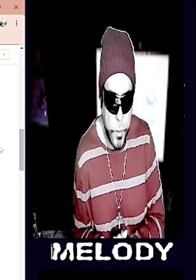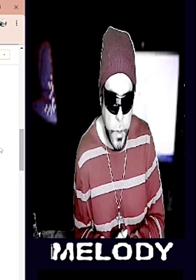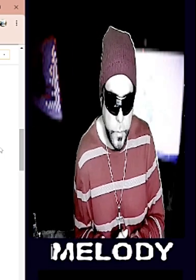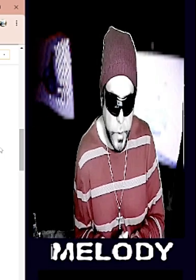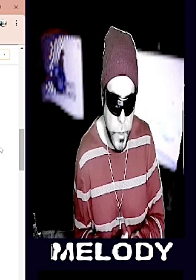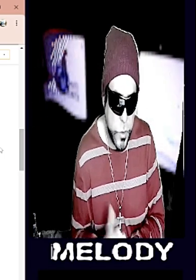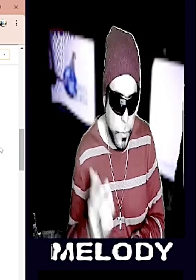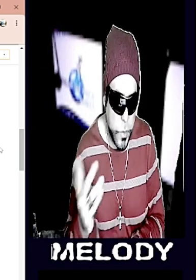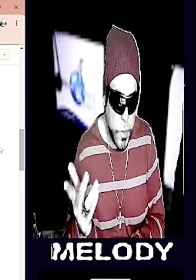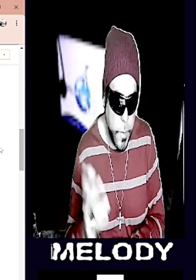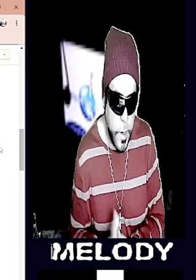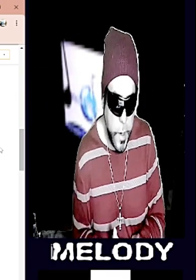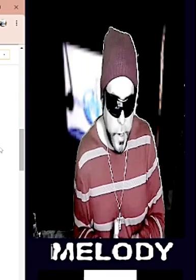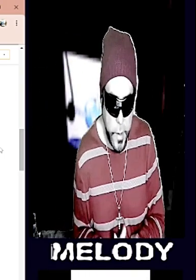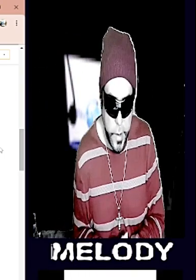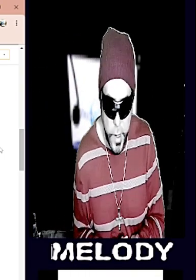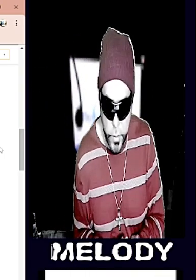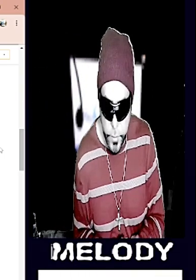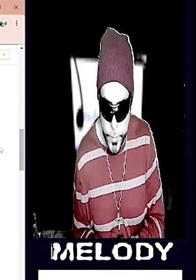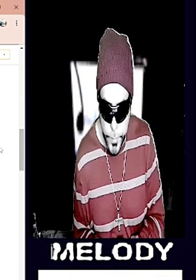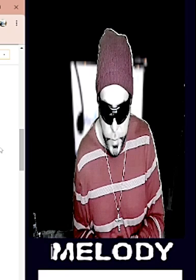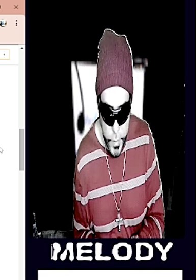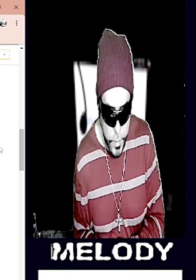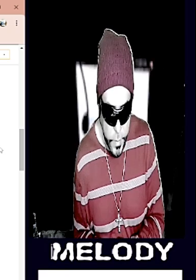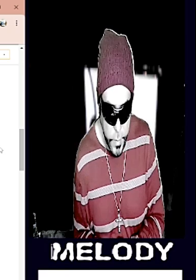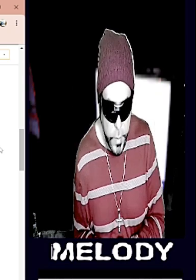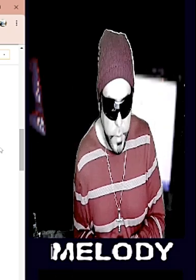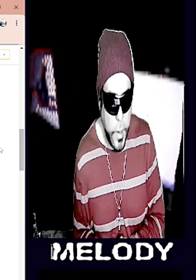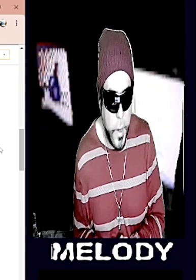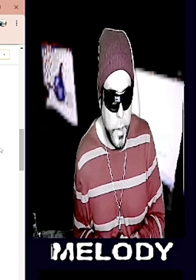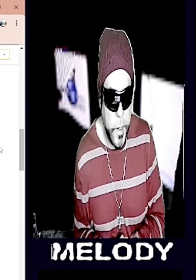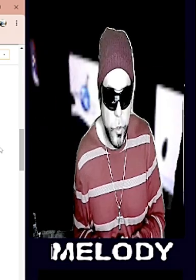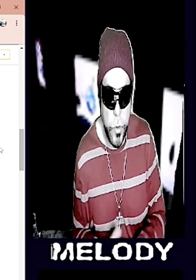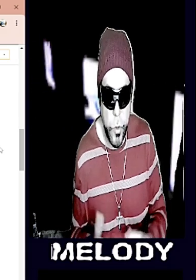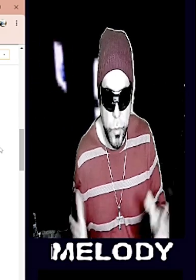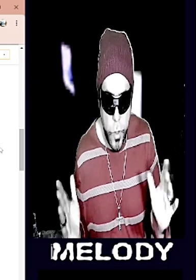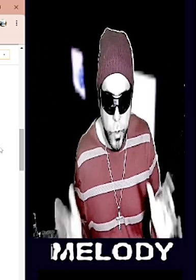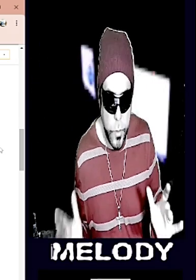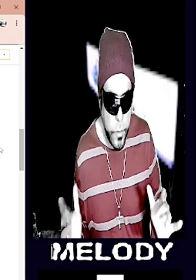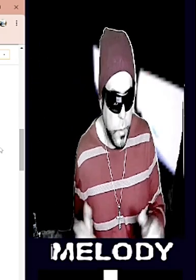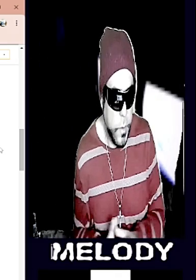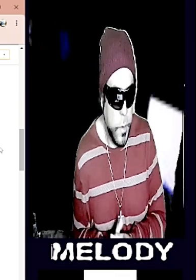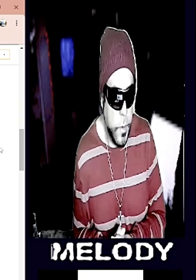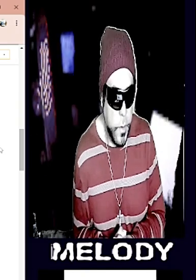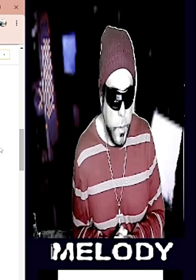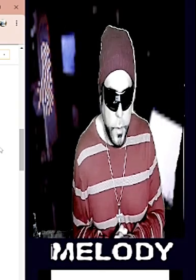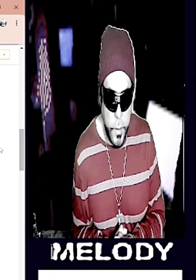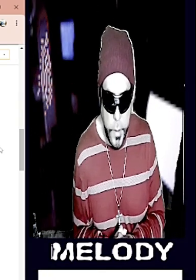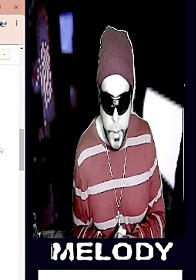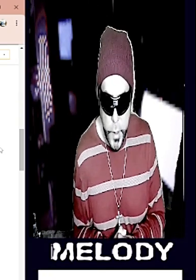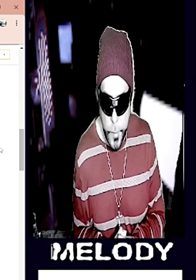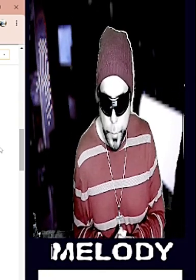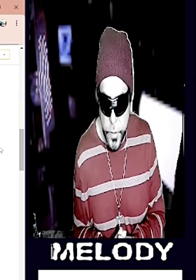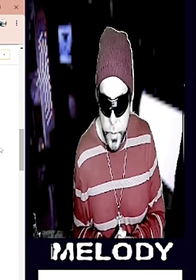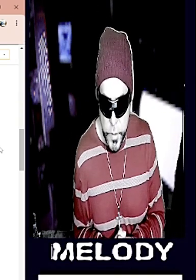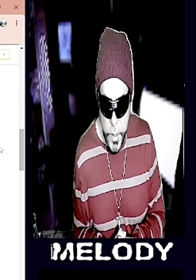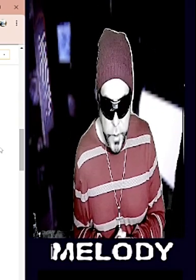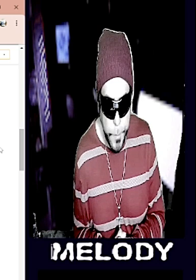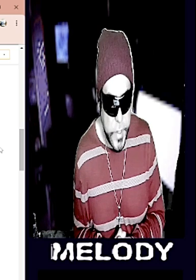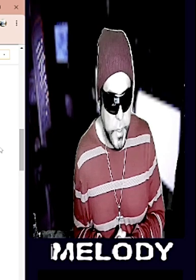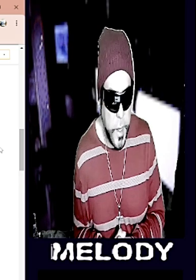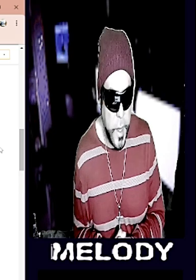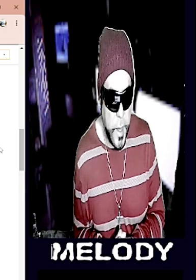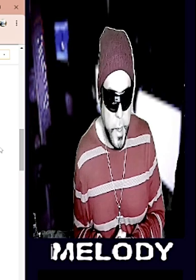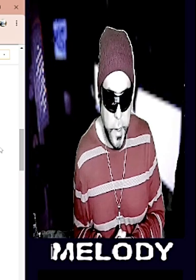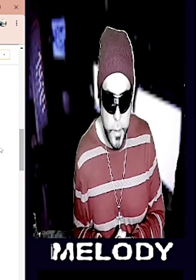interino tiene su esposa para la alcaldía no allá en anuevo Nuevo León y pues